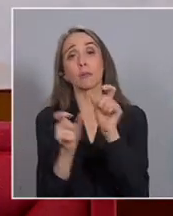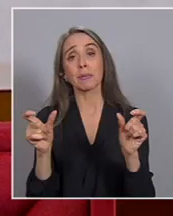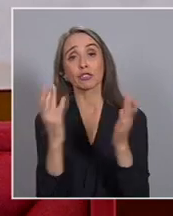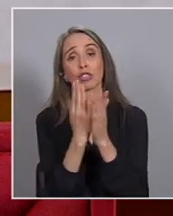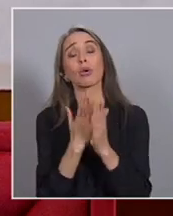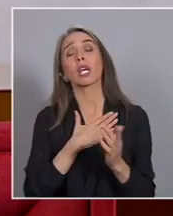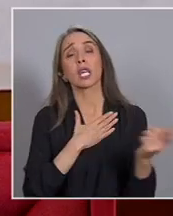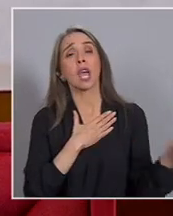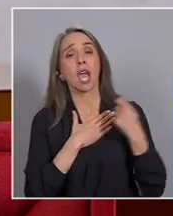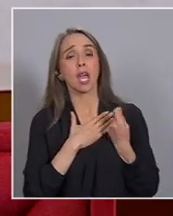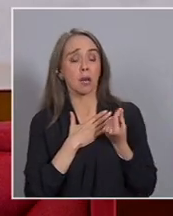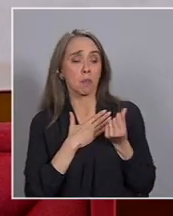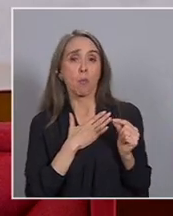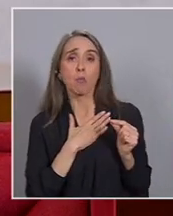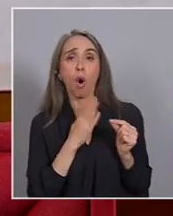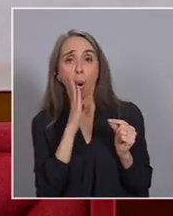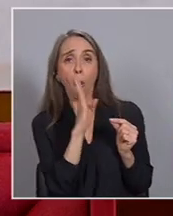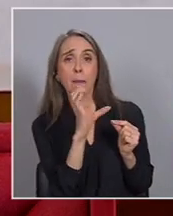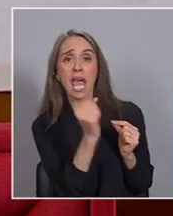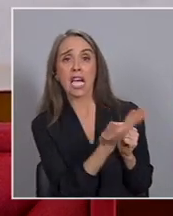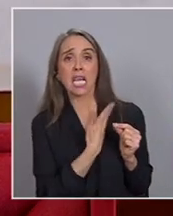los estudiantes.